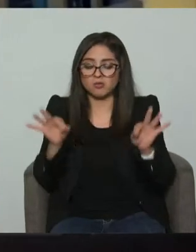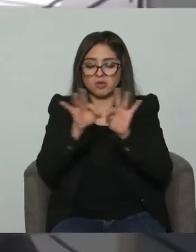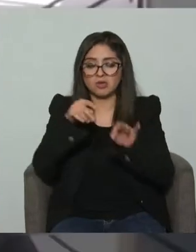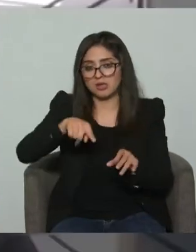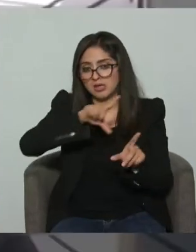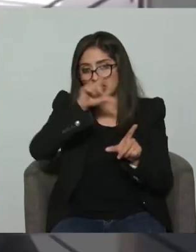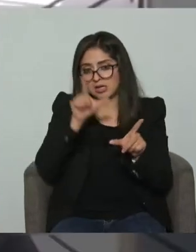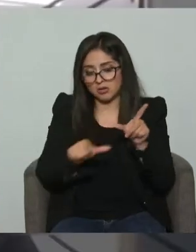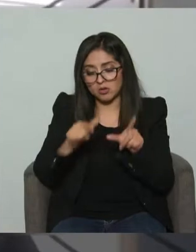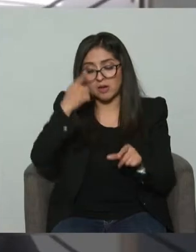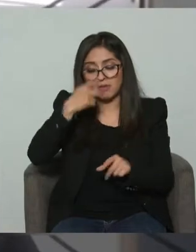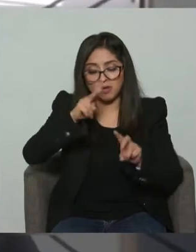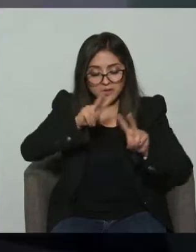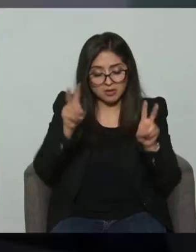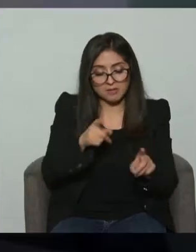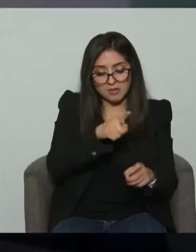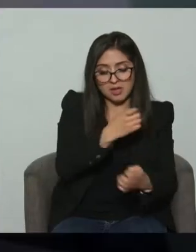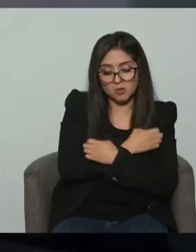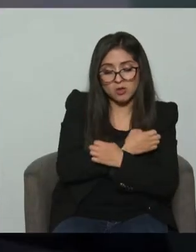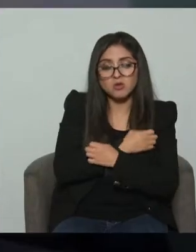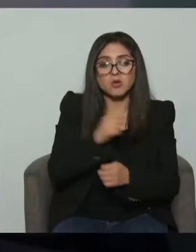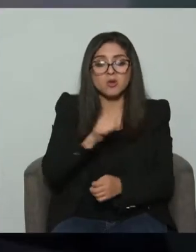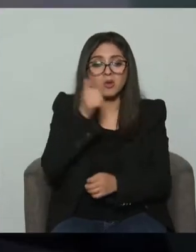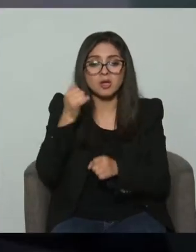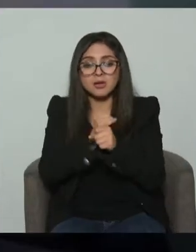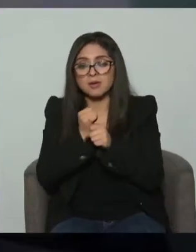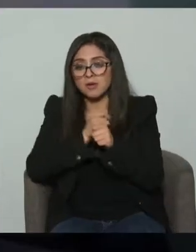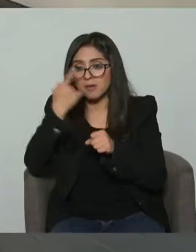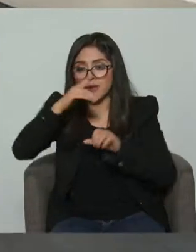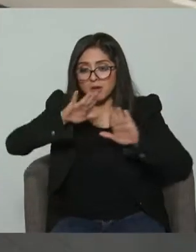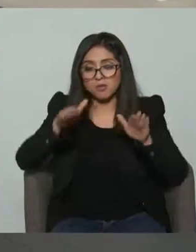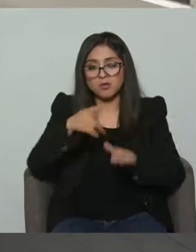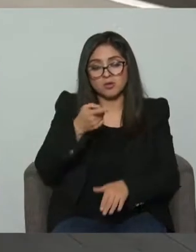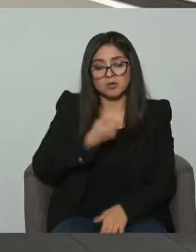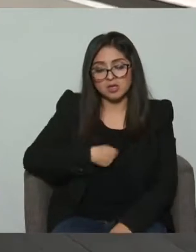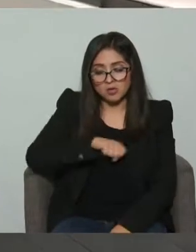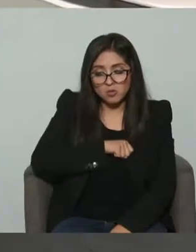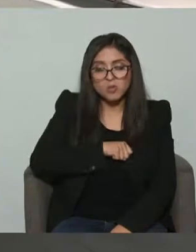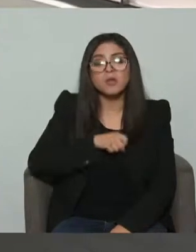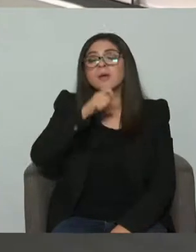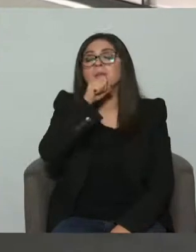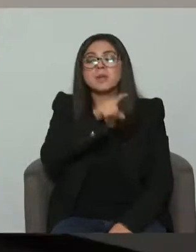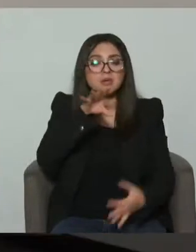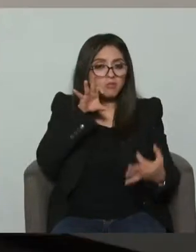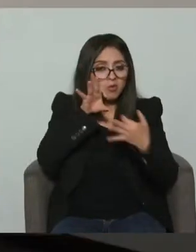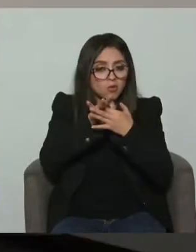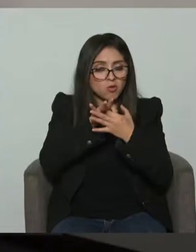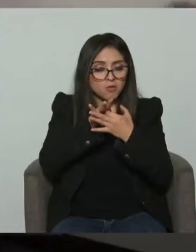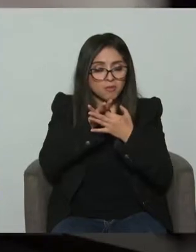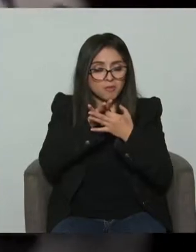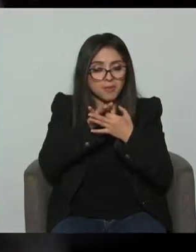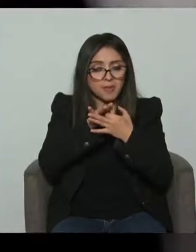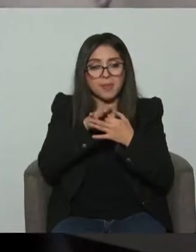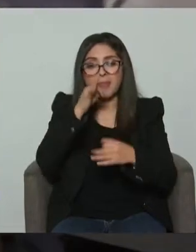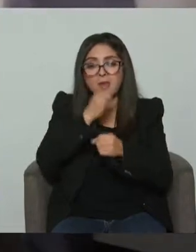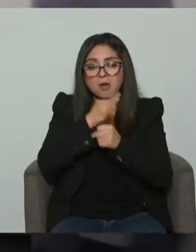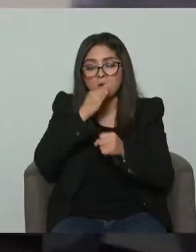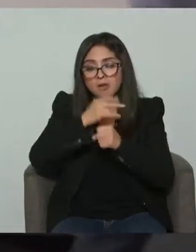en temas de educación y de investigación en salud. Por eso es en la ciudad la